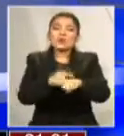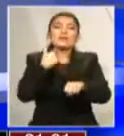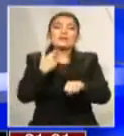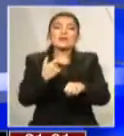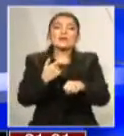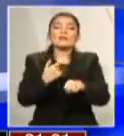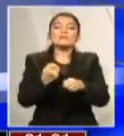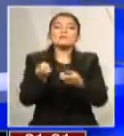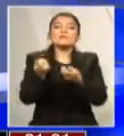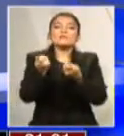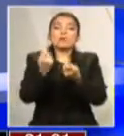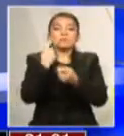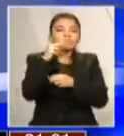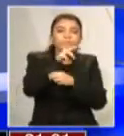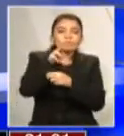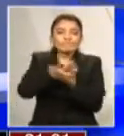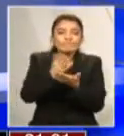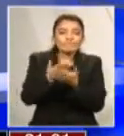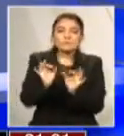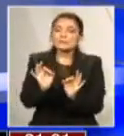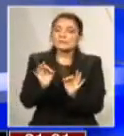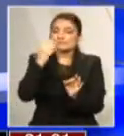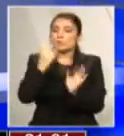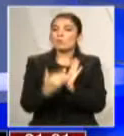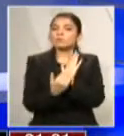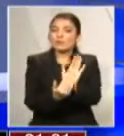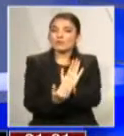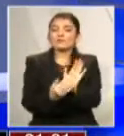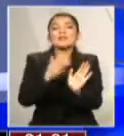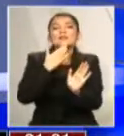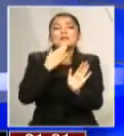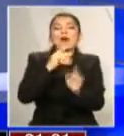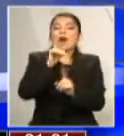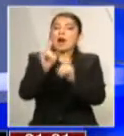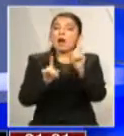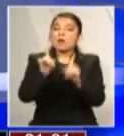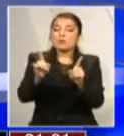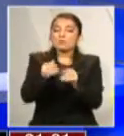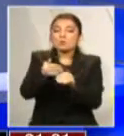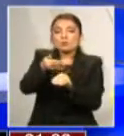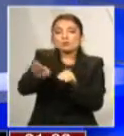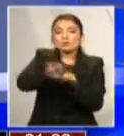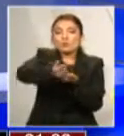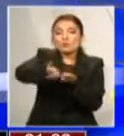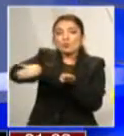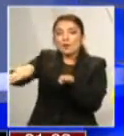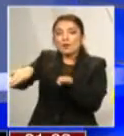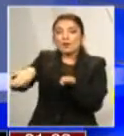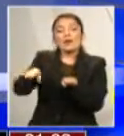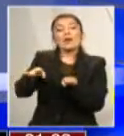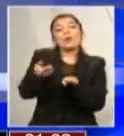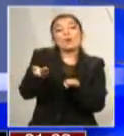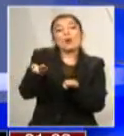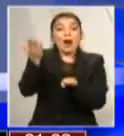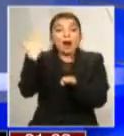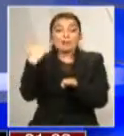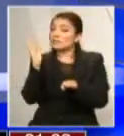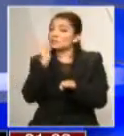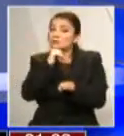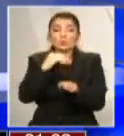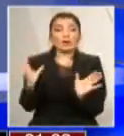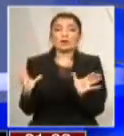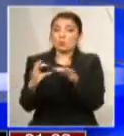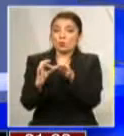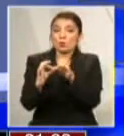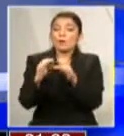y aprovechan su oportunidad los desplazados, los que quedaron antes fuera o los que en otra oportunidad no eran aliados, pero que en una